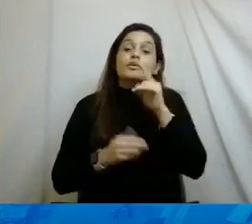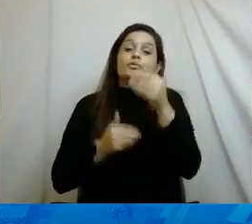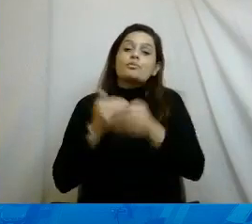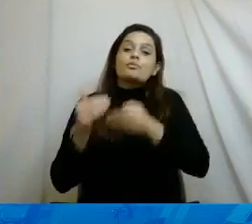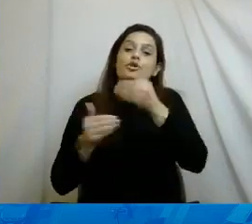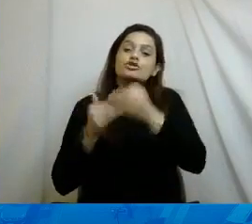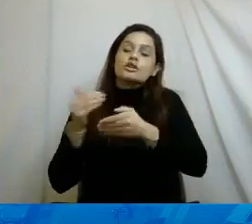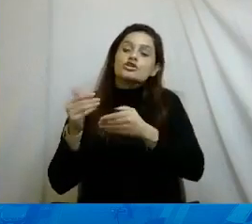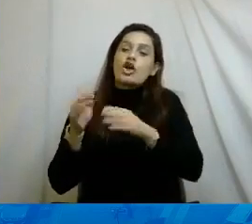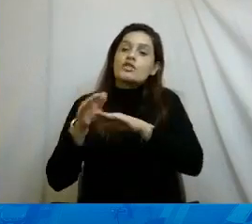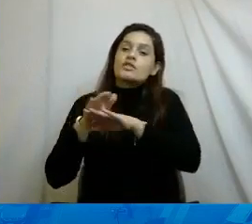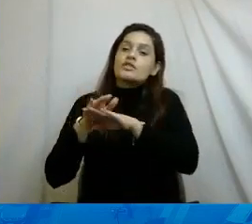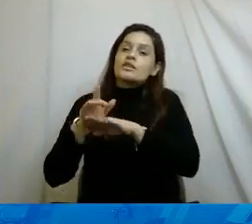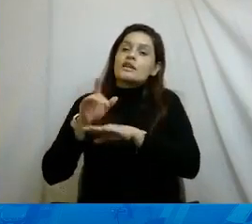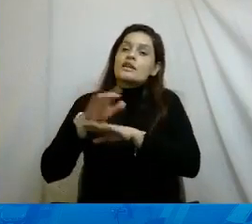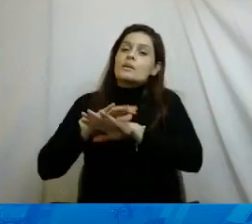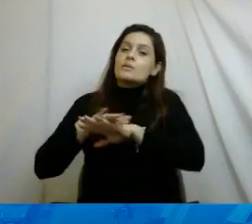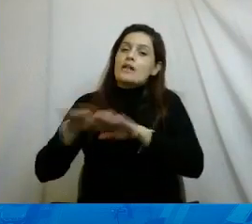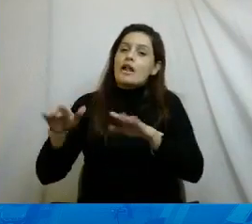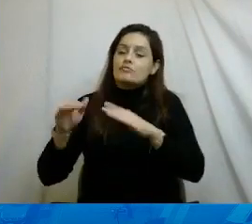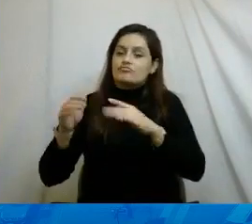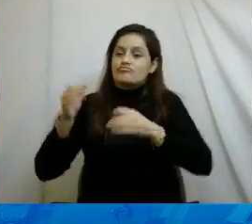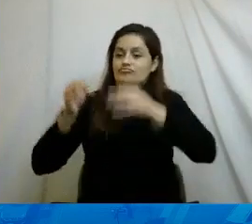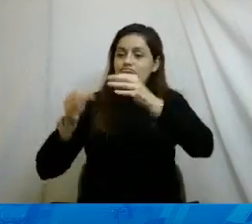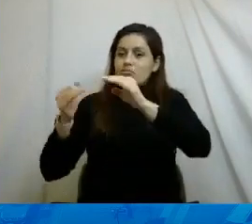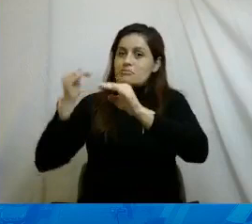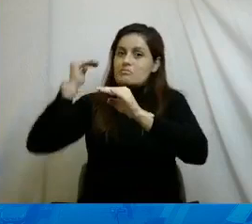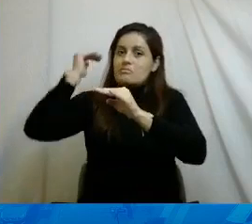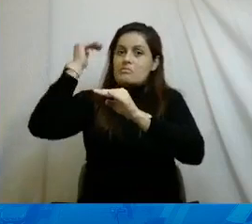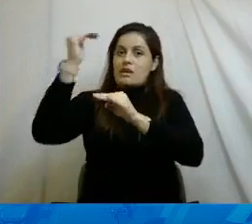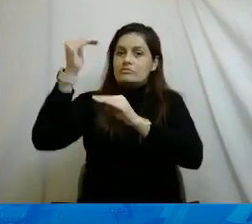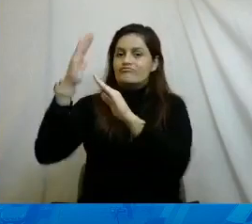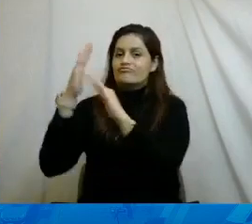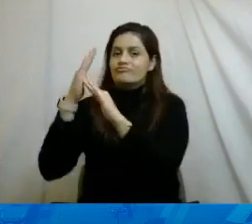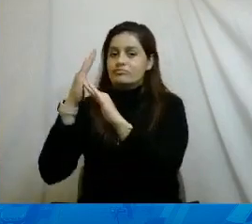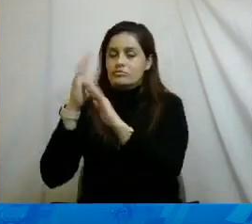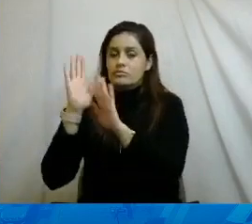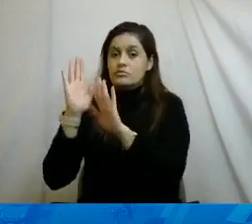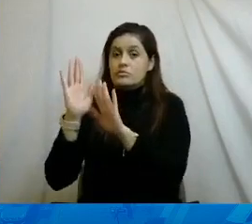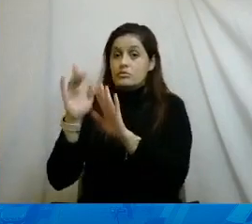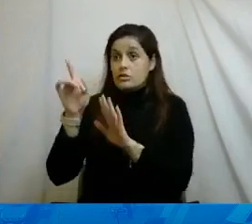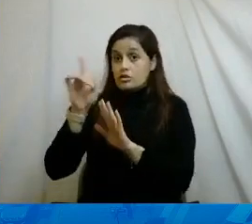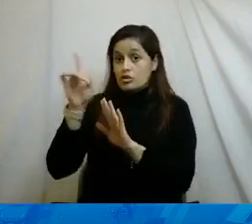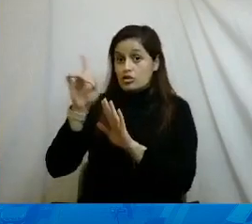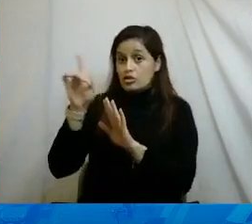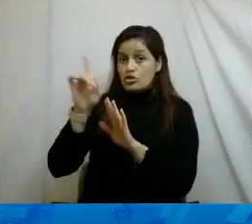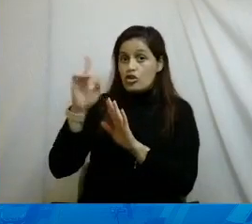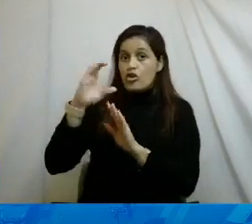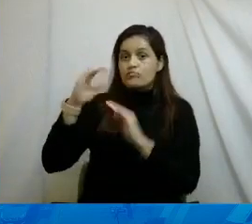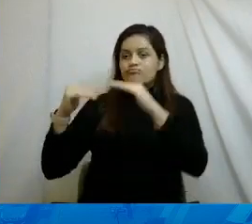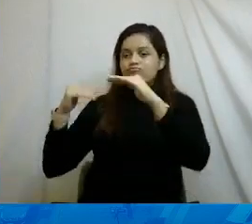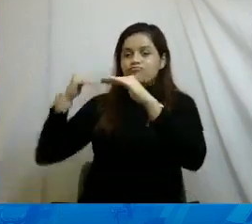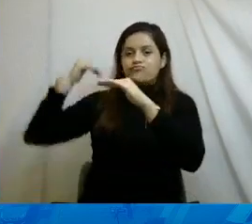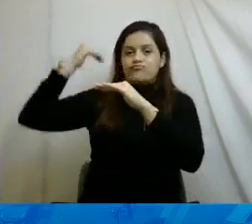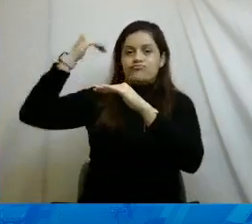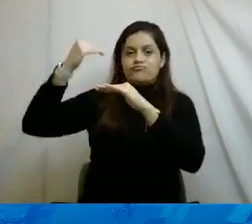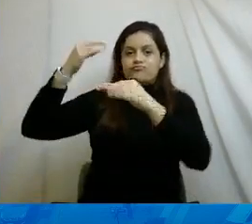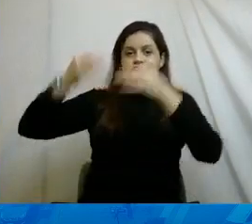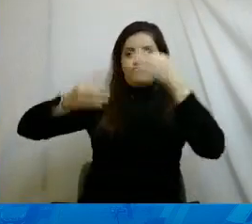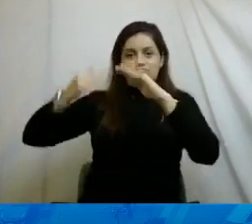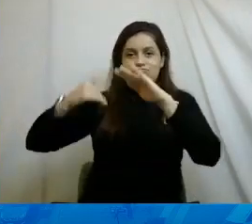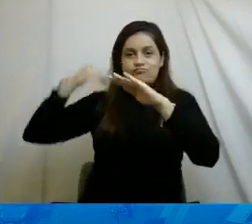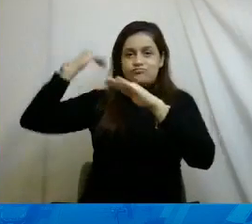liquidación del contrato, que está en Contraloría y están esperando que haga toma de razón. Mientras no ocurra eso por parte de Contraloría, no existe